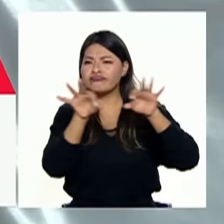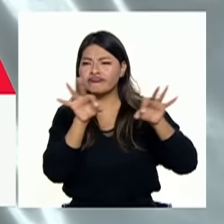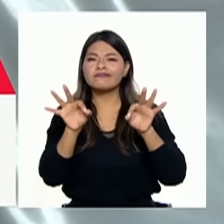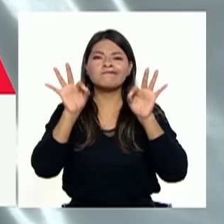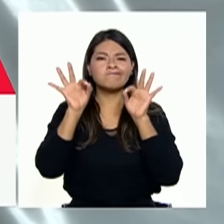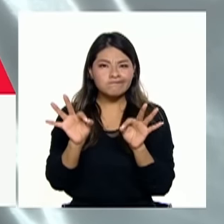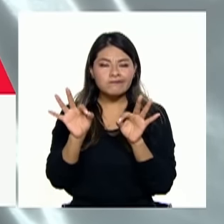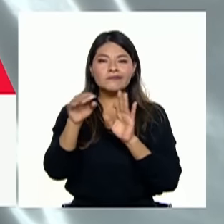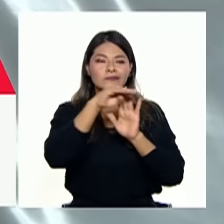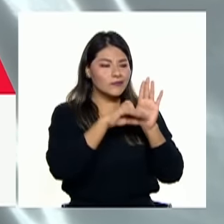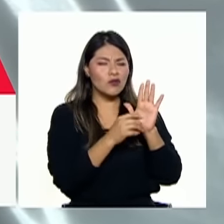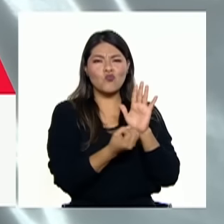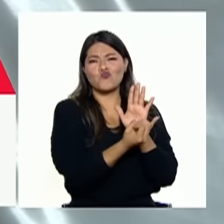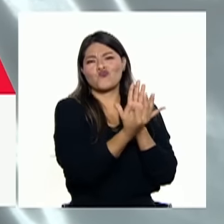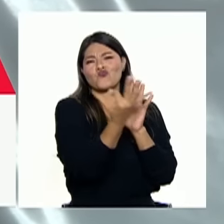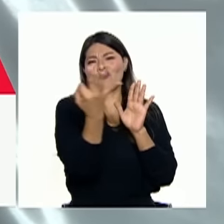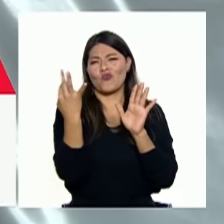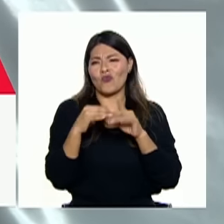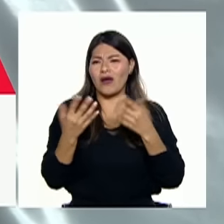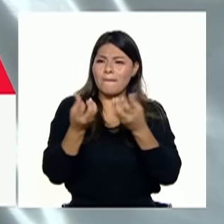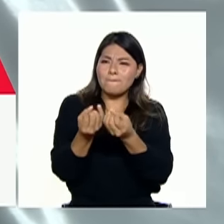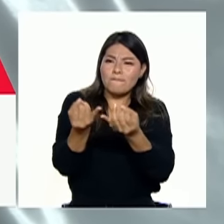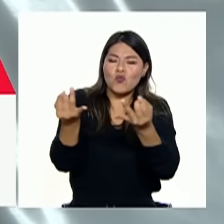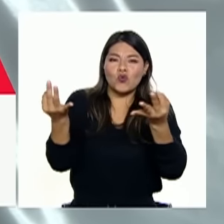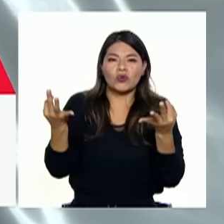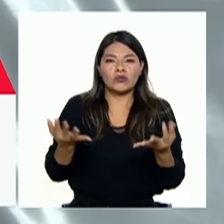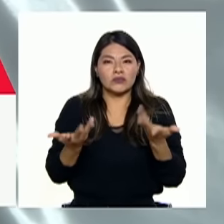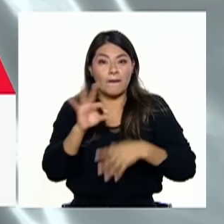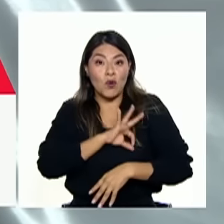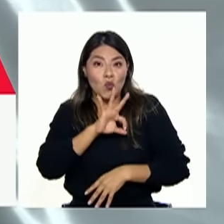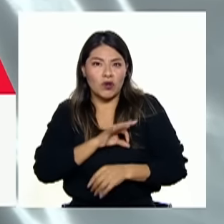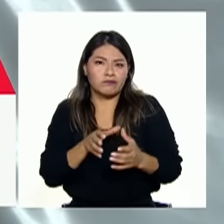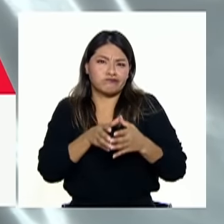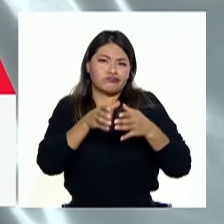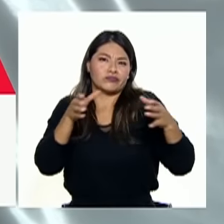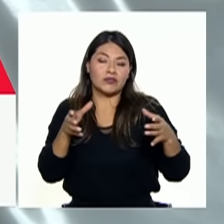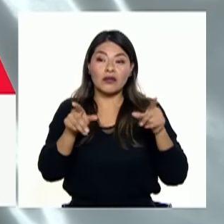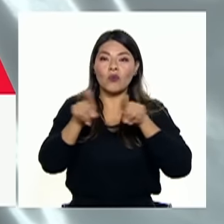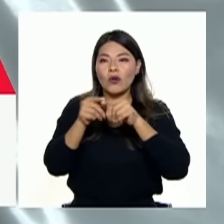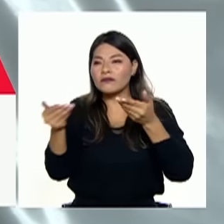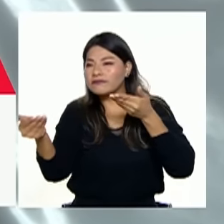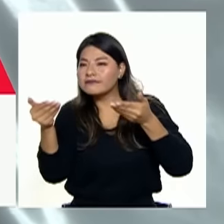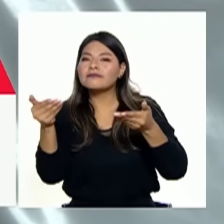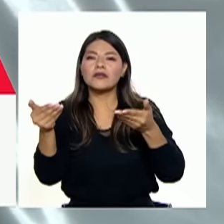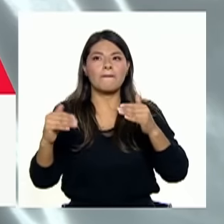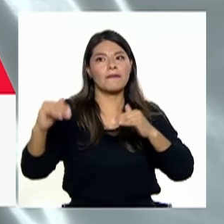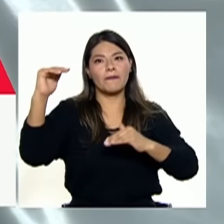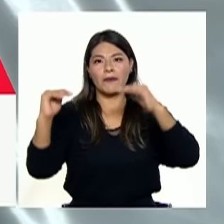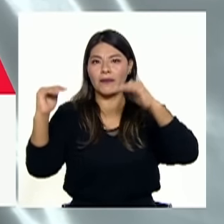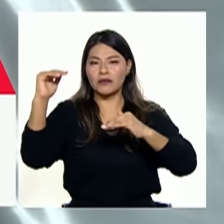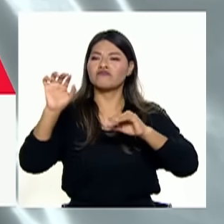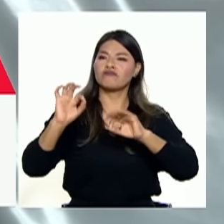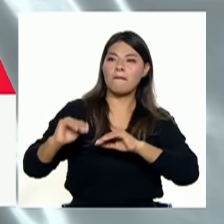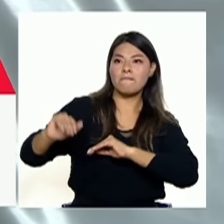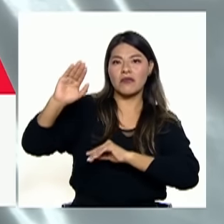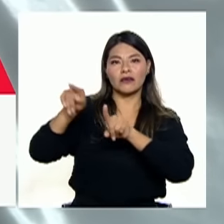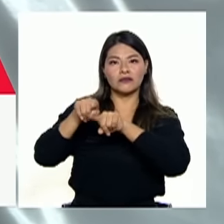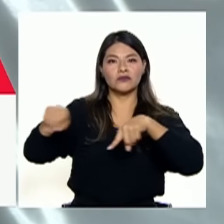sustentado en la abundancia de sus materias primas, así como sus grandes ventajas comparativas, además de un